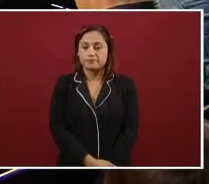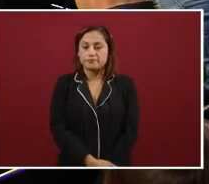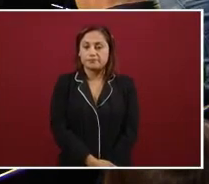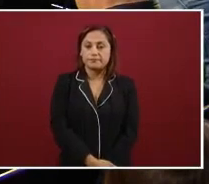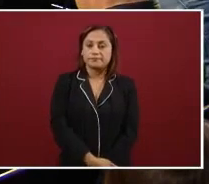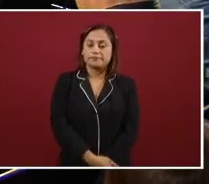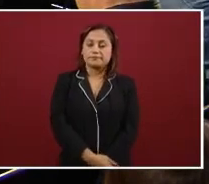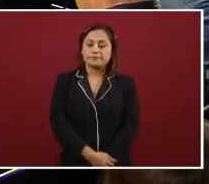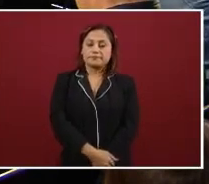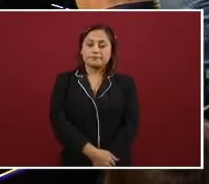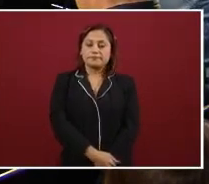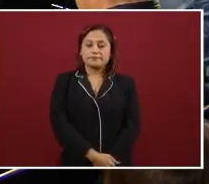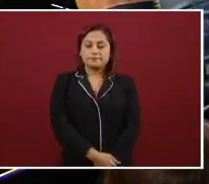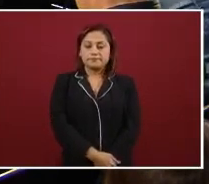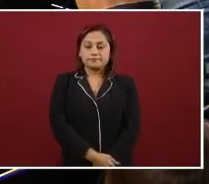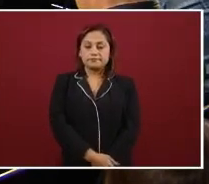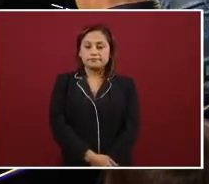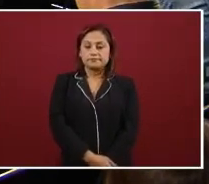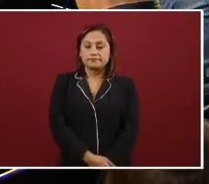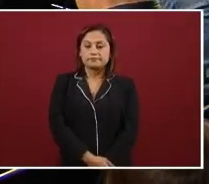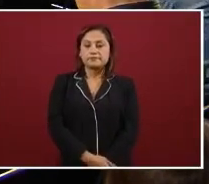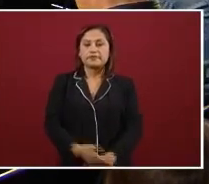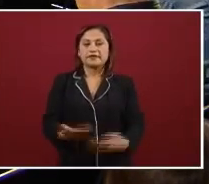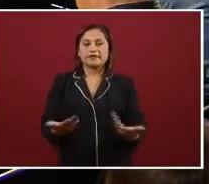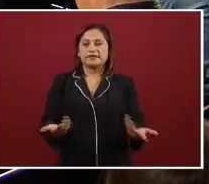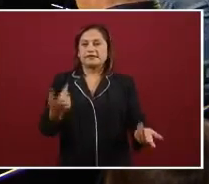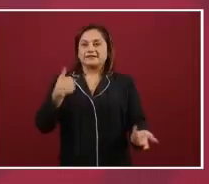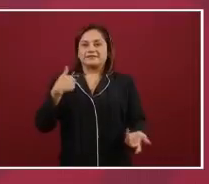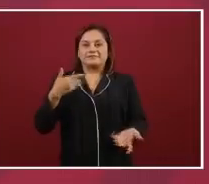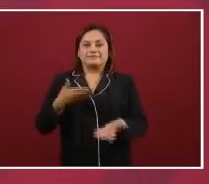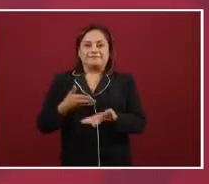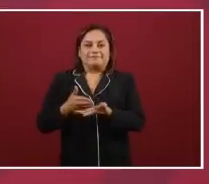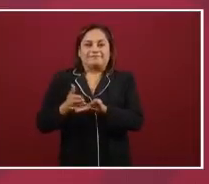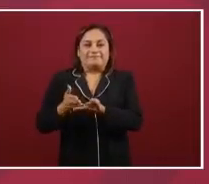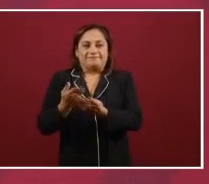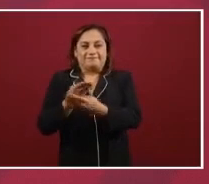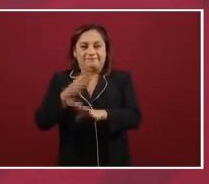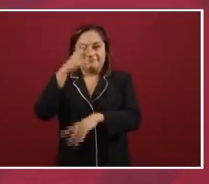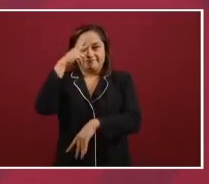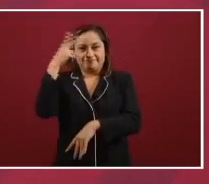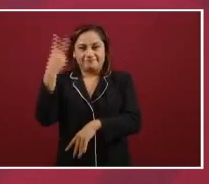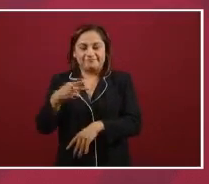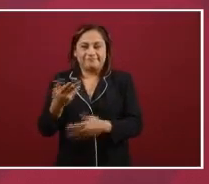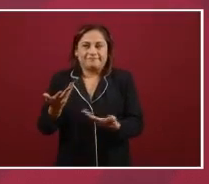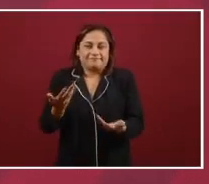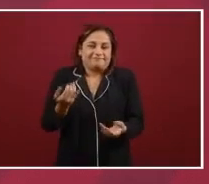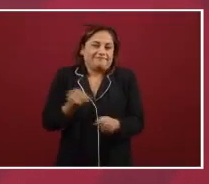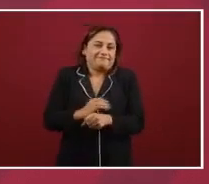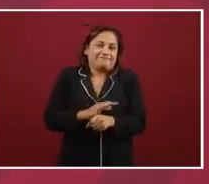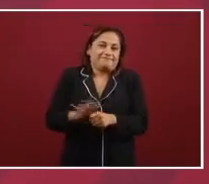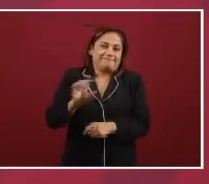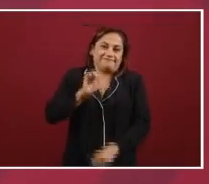Pues si no me meto aquí con el Banco de México, pues menos allá.